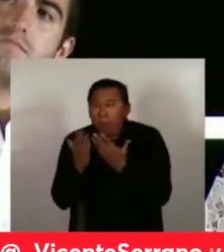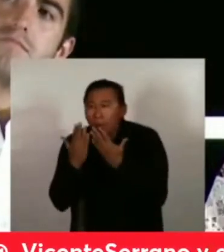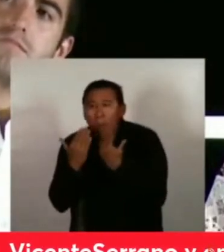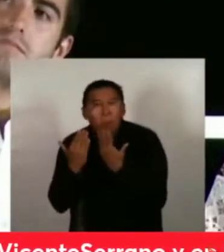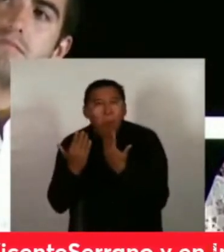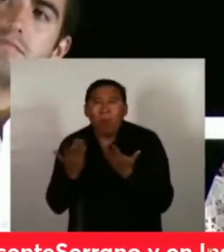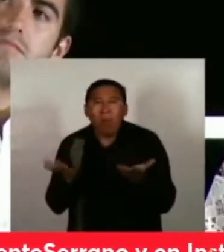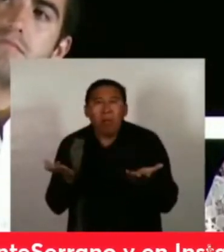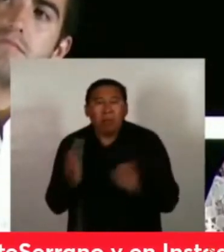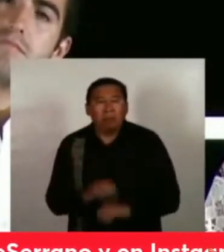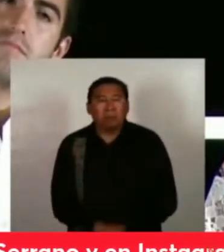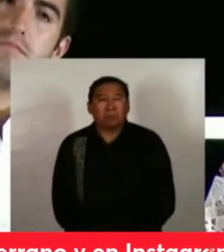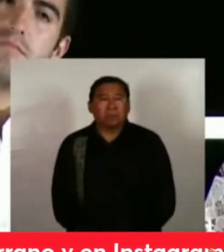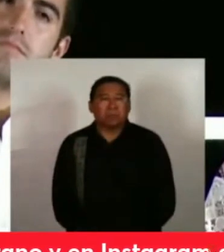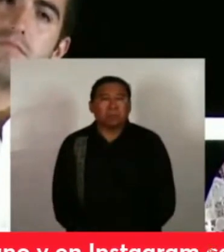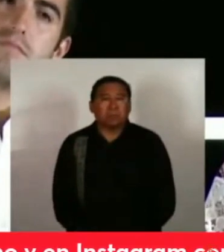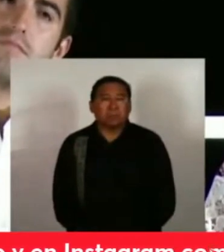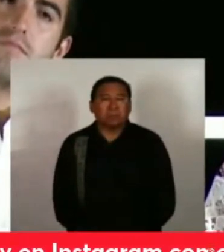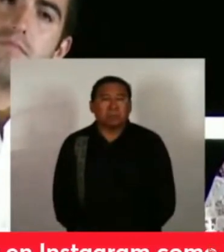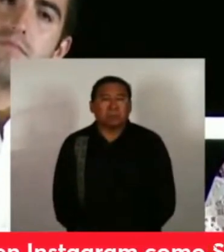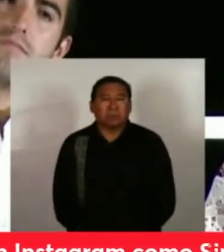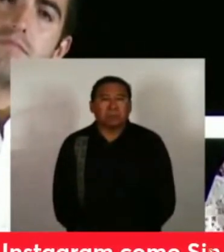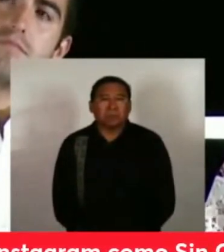educación media superior.